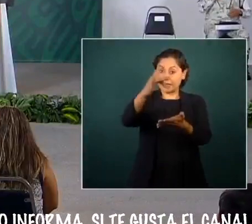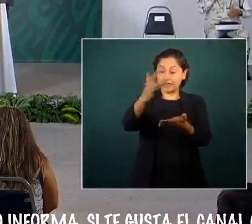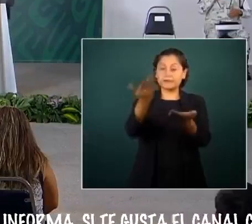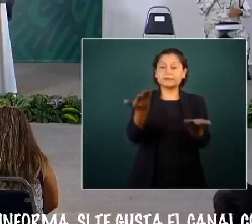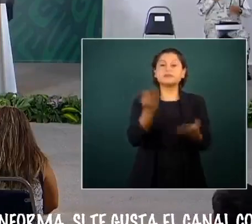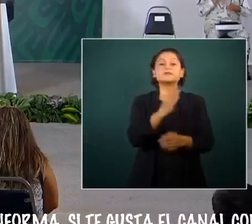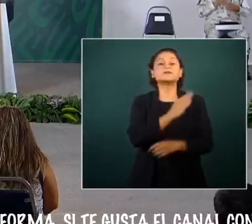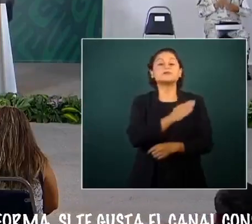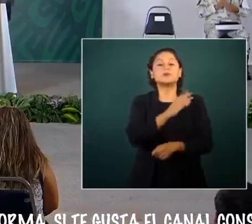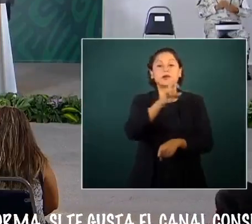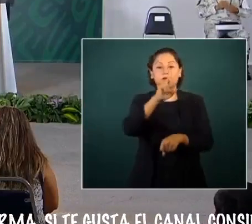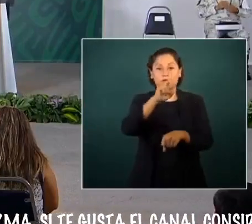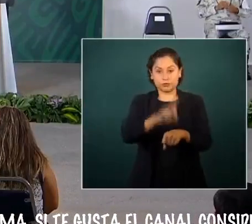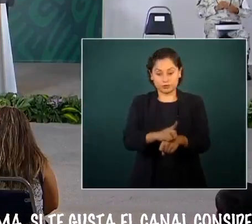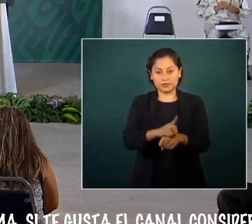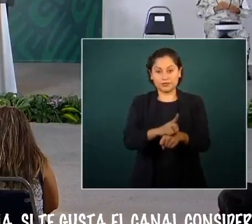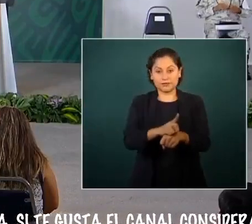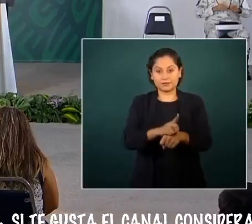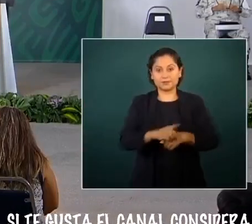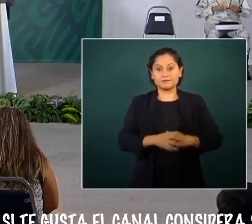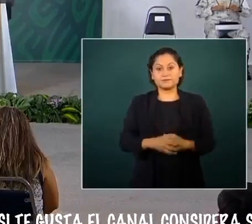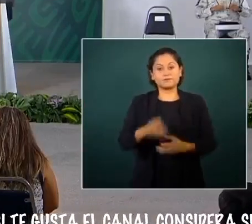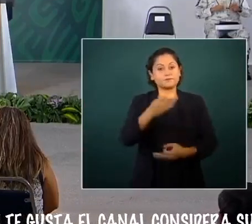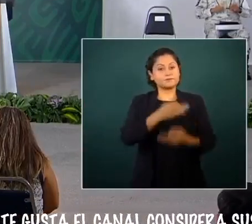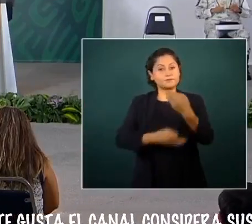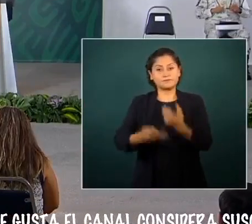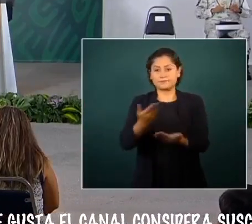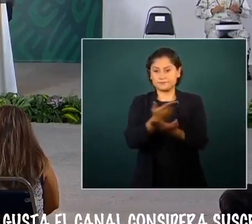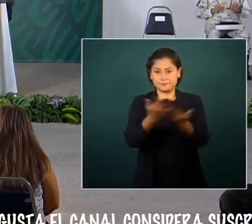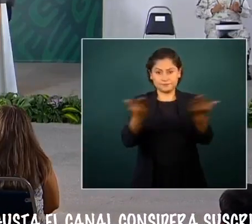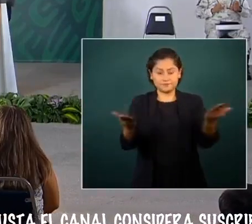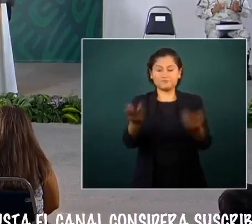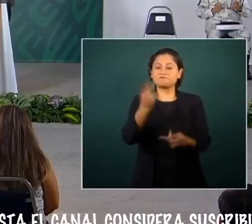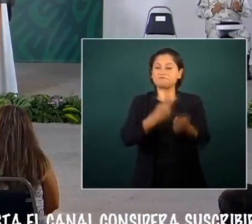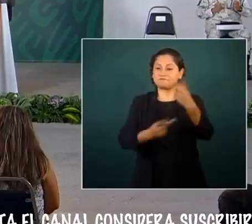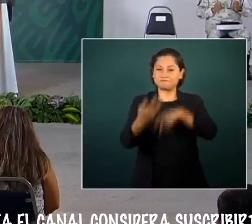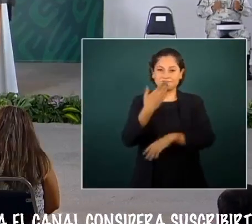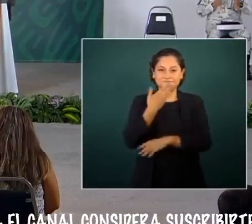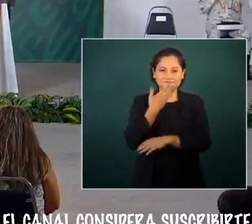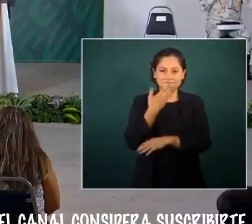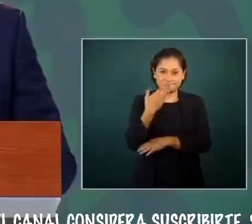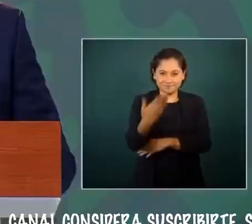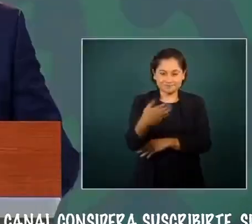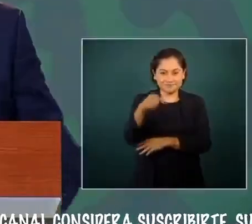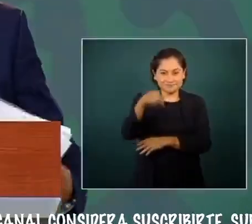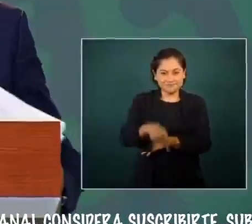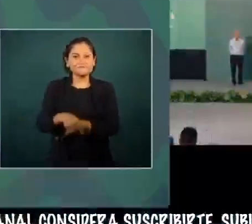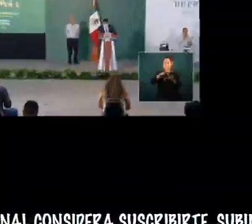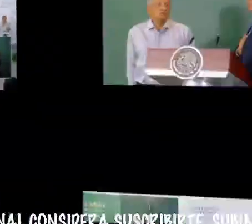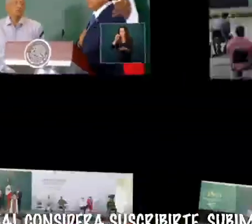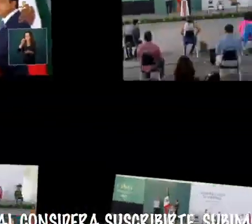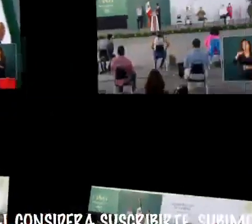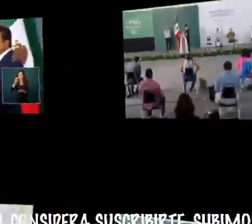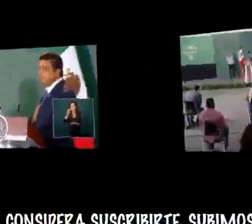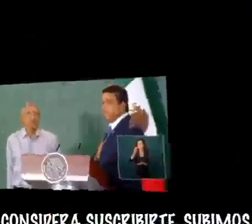días tengan todos ustedes bienvenidos a tamaulipas